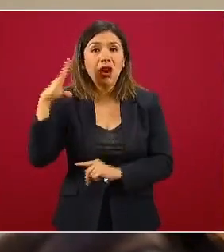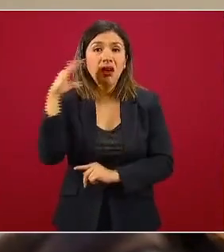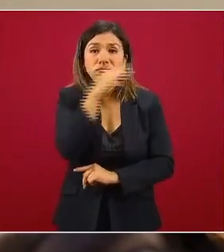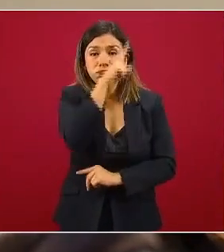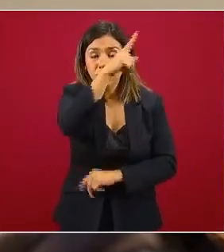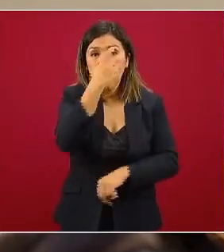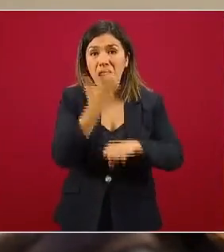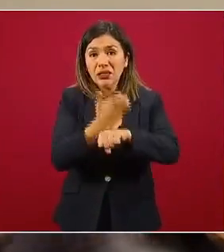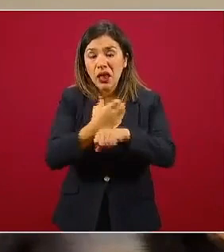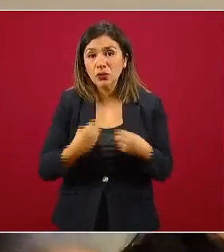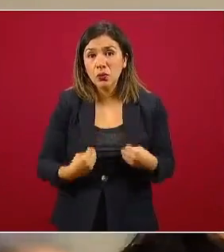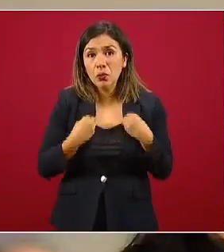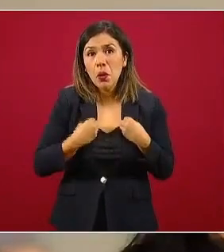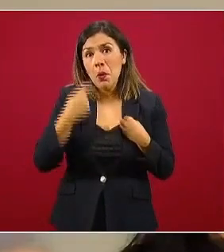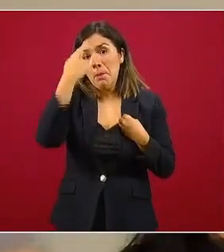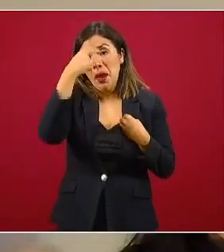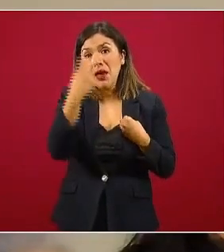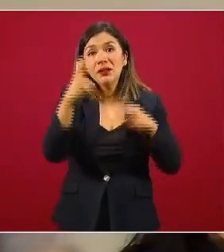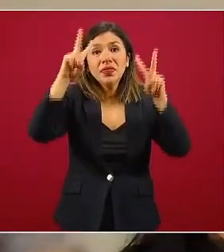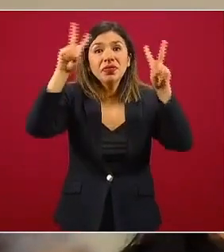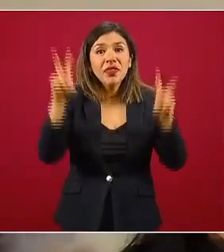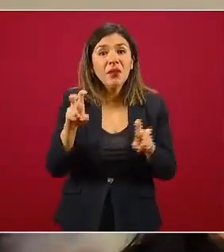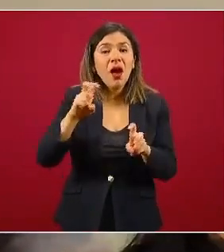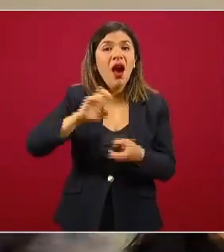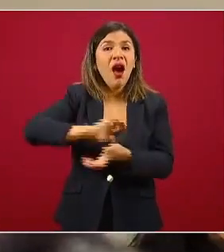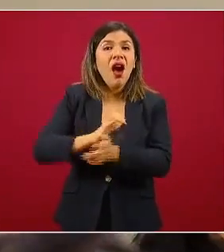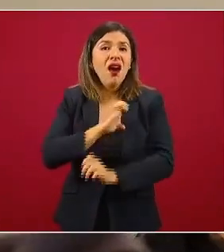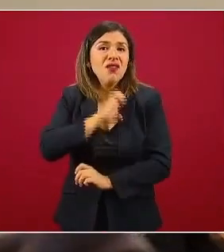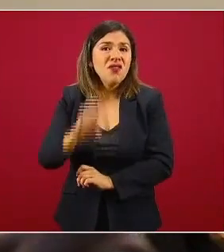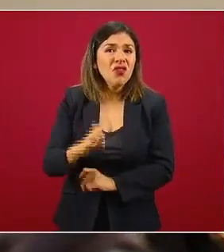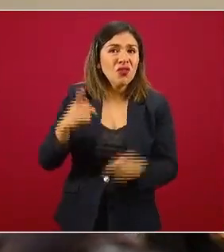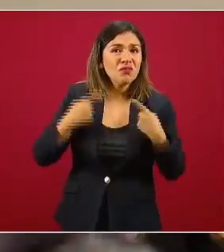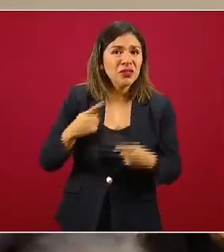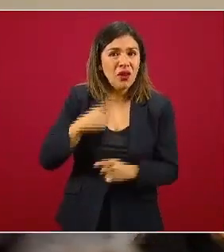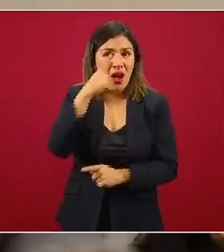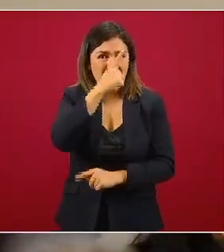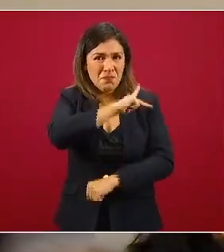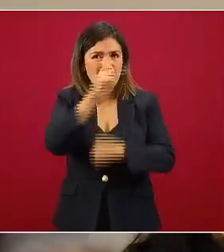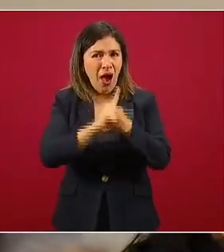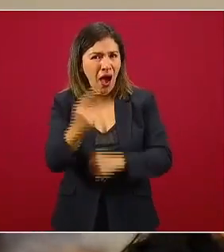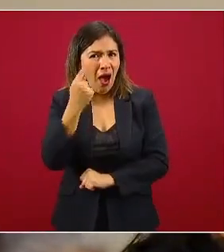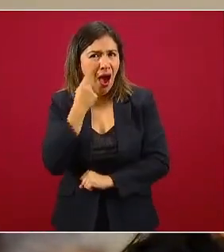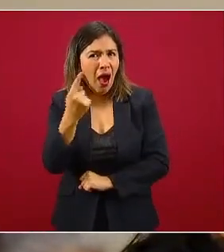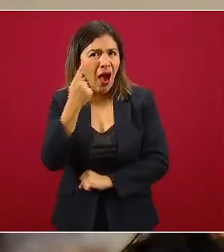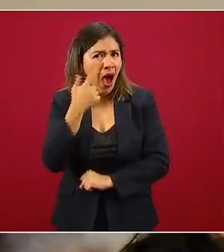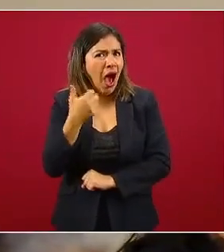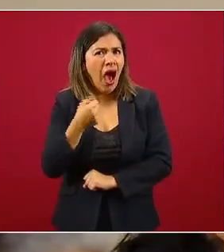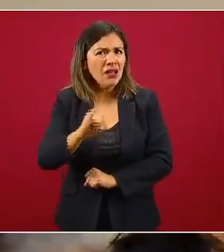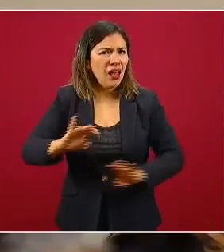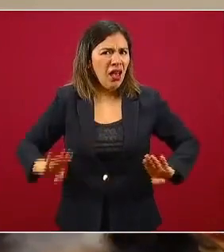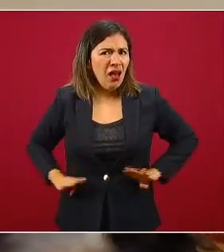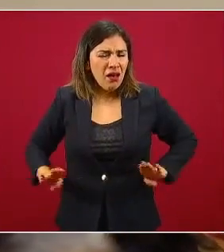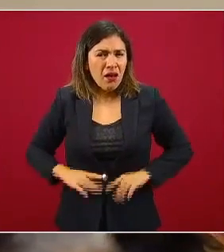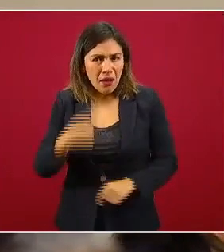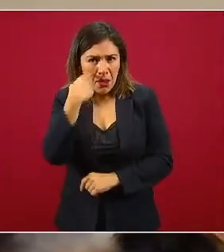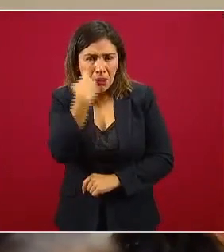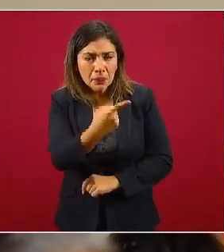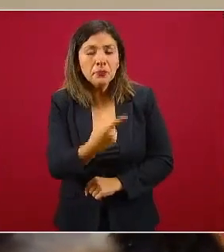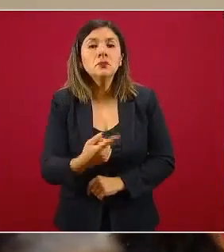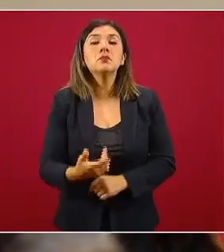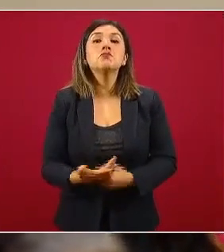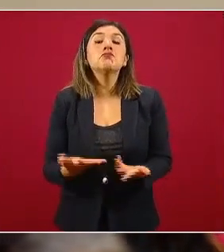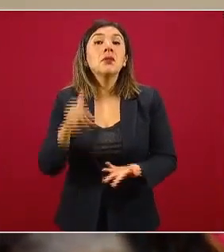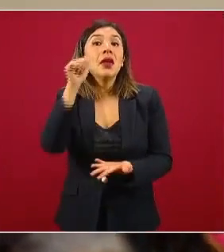para todo el tema del racismo que se ha vivido en ese país de manera endémica. Y